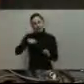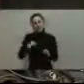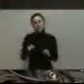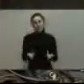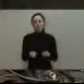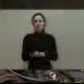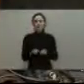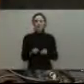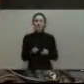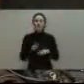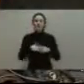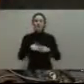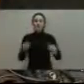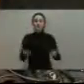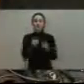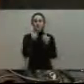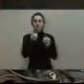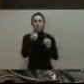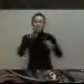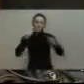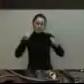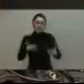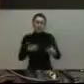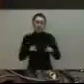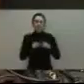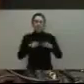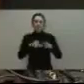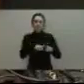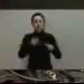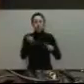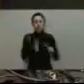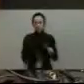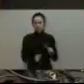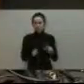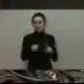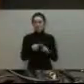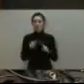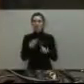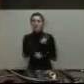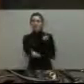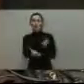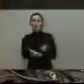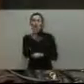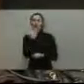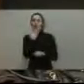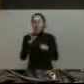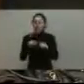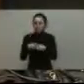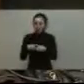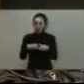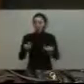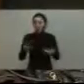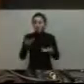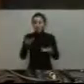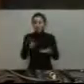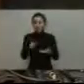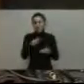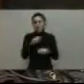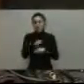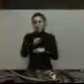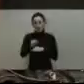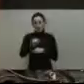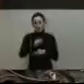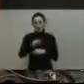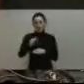realizar pequeñas actuaciones para mejorar el servicio tanto de embarcaciones profesionales como deportivas. Asimismo, incluiremos algunas partidas para